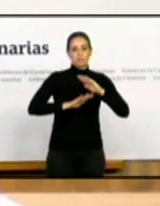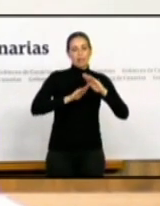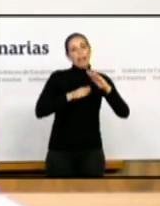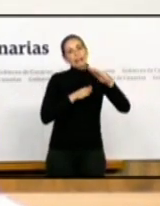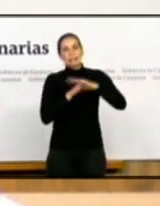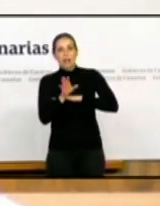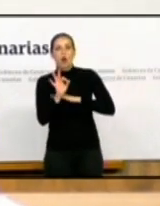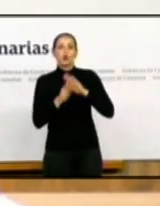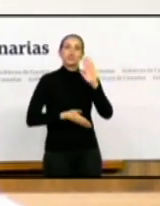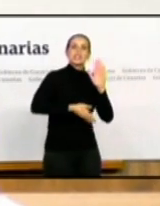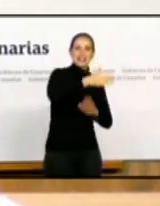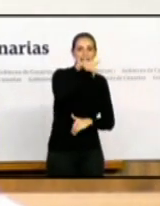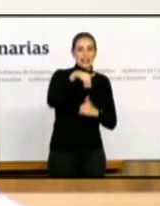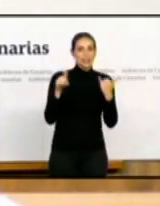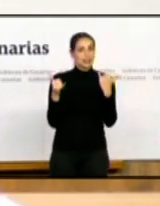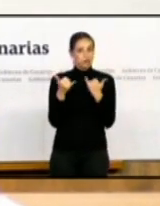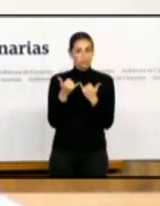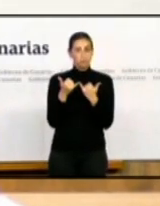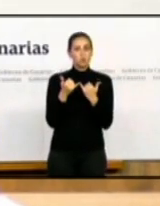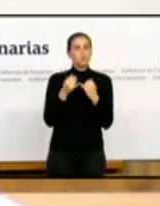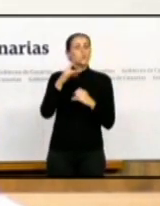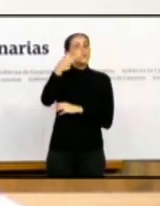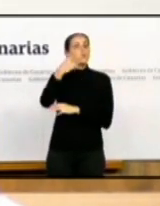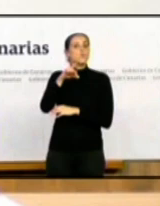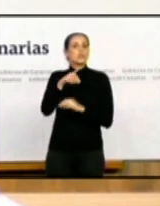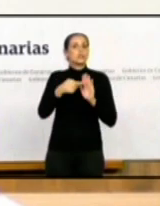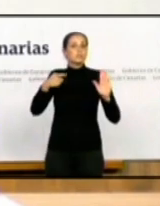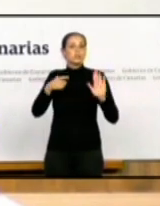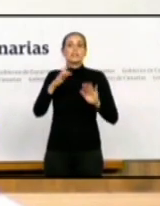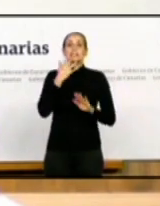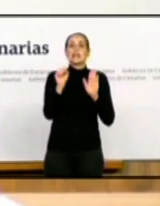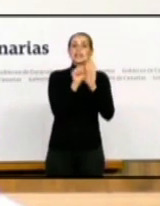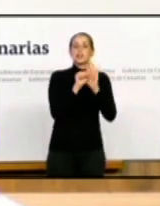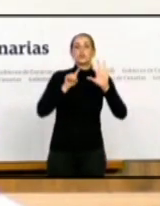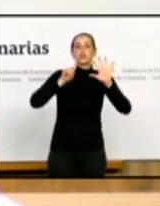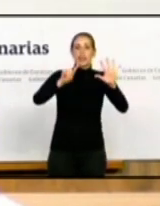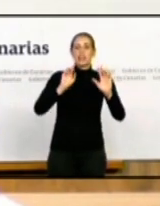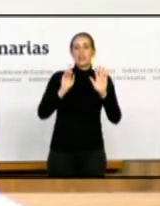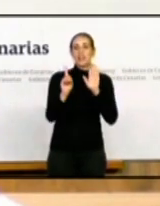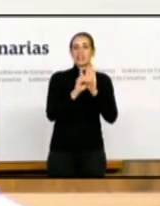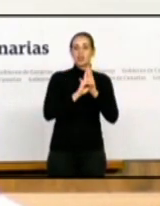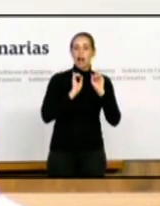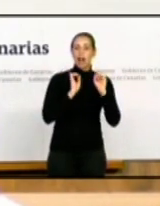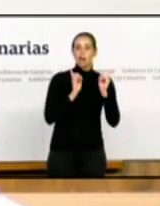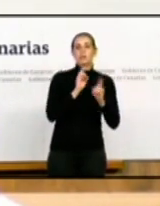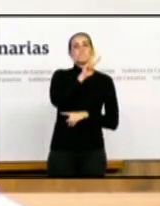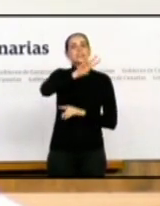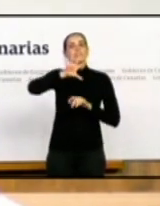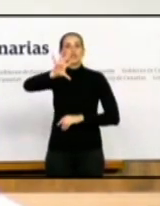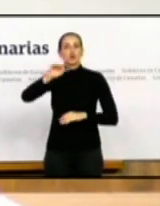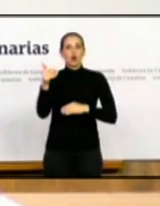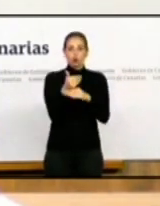en la isla de Tenerife, salvo para lo establecido en el artículo 6 del decreto de alarma de 25 de octubre. Es